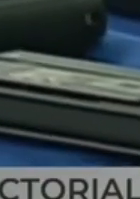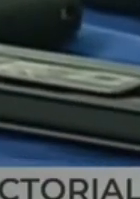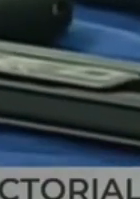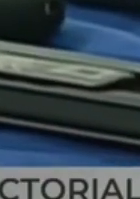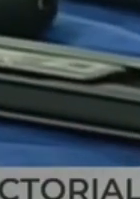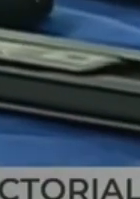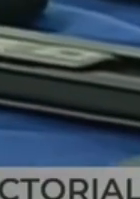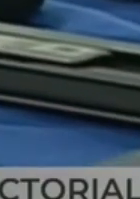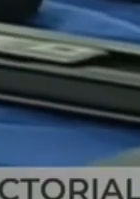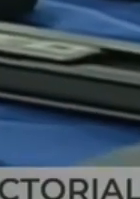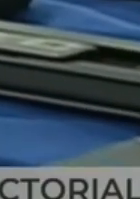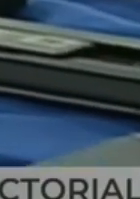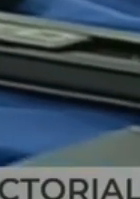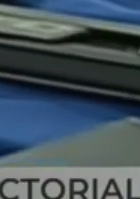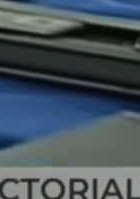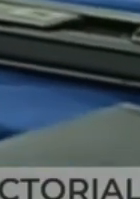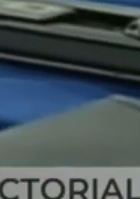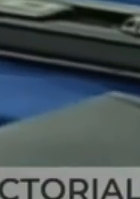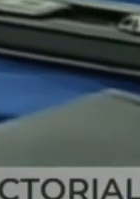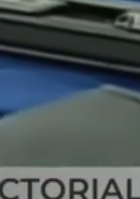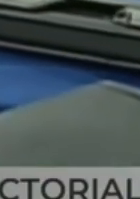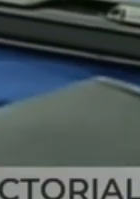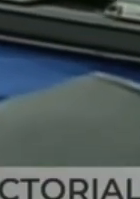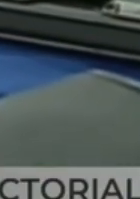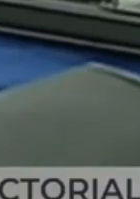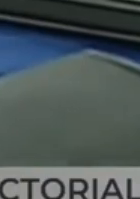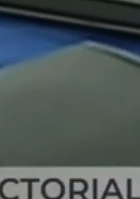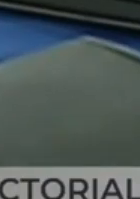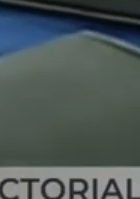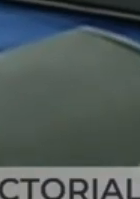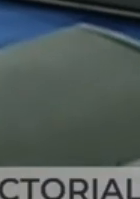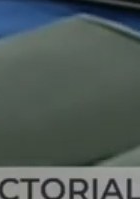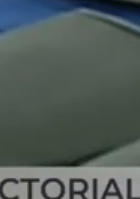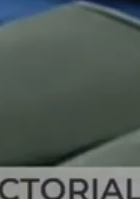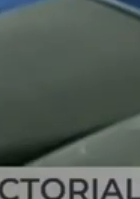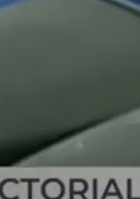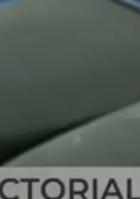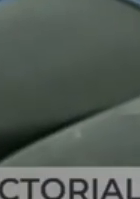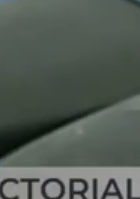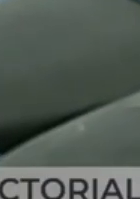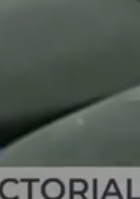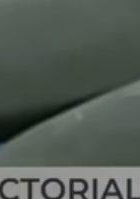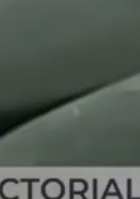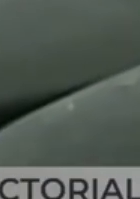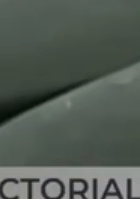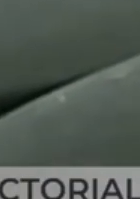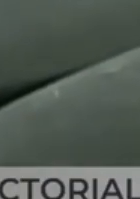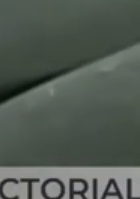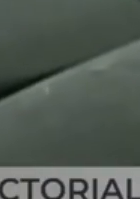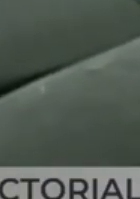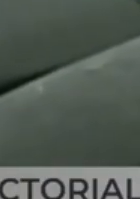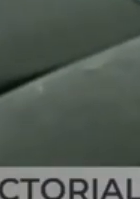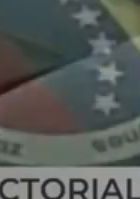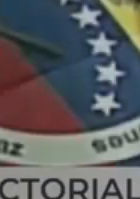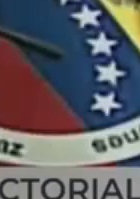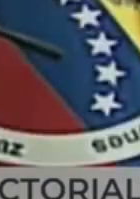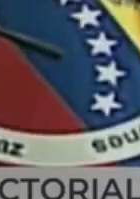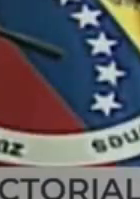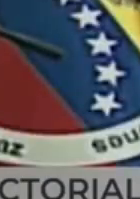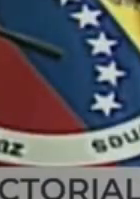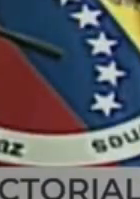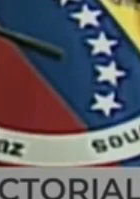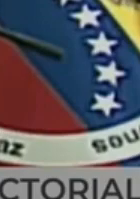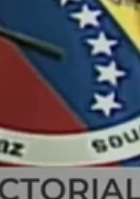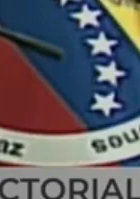las operaciones que normalmente hace el gobierno de los Estados Unidos, por la vía de sus instituciones que funcionan